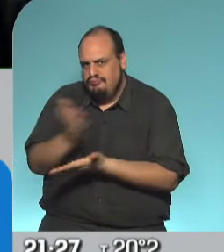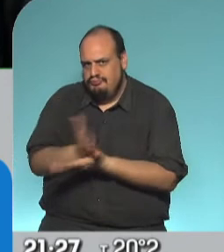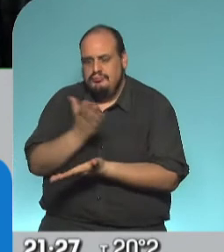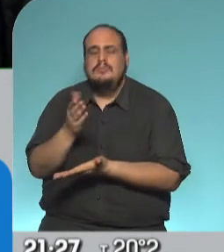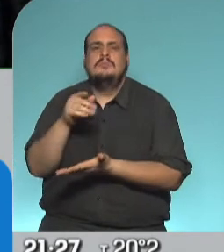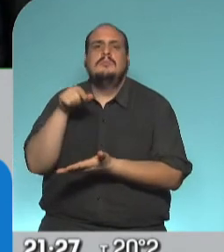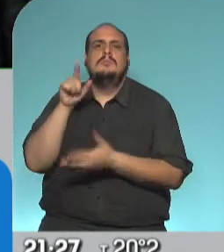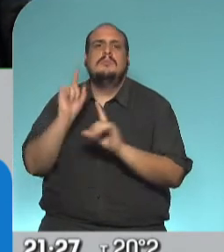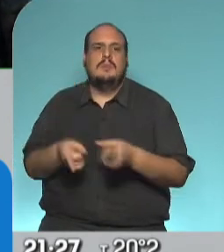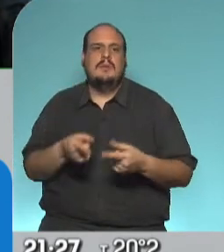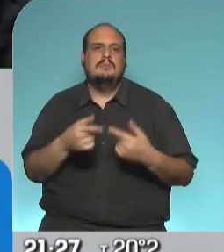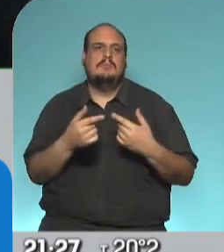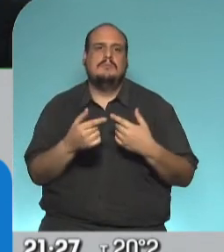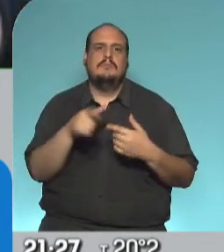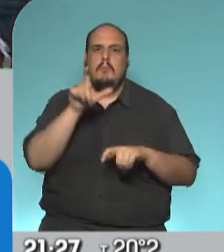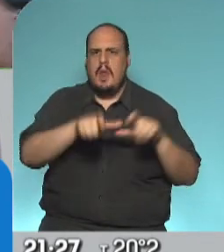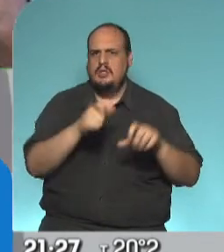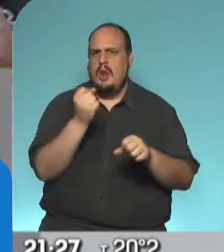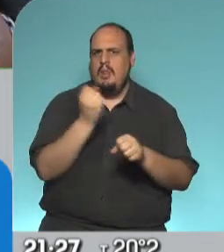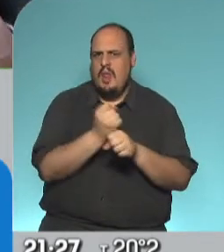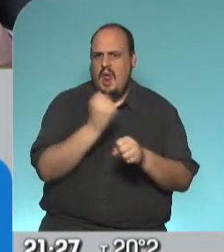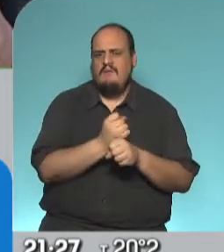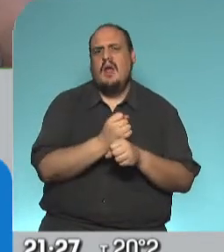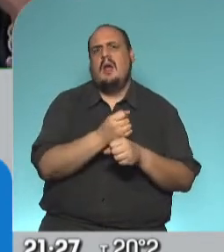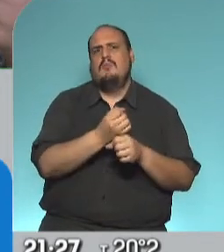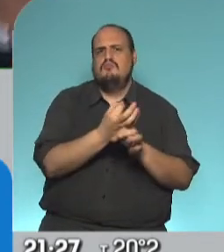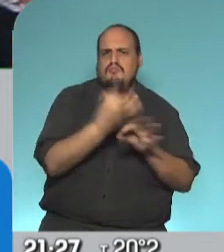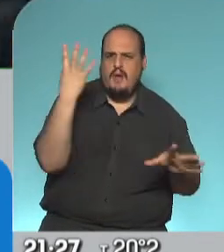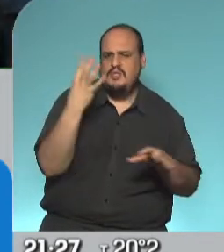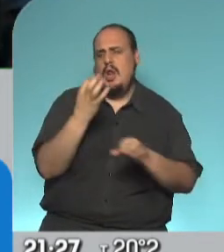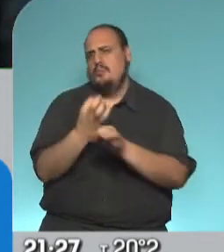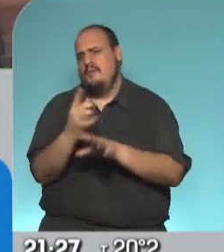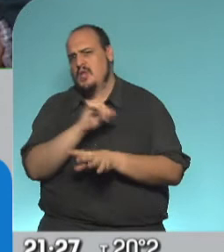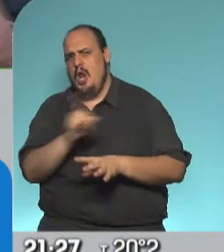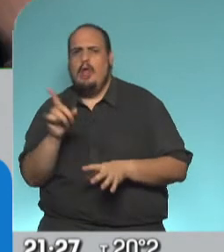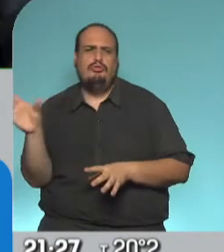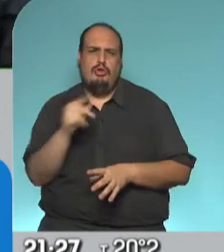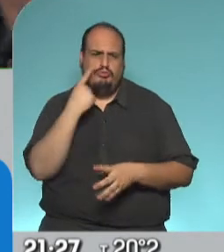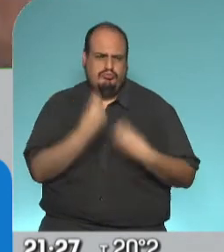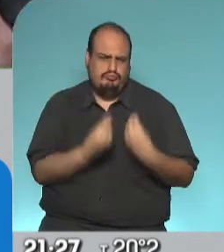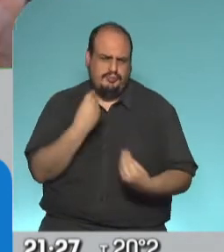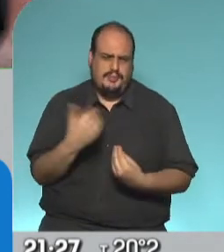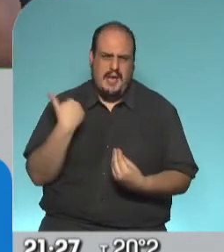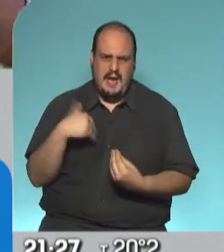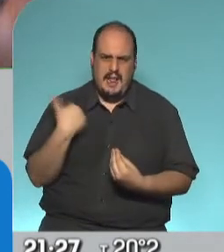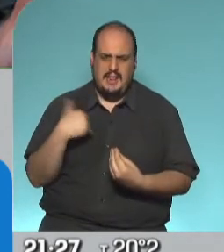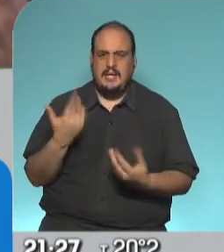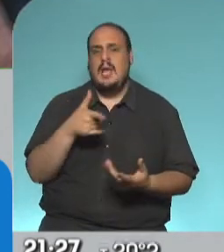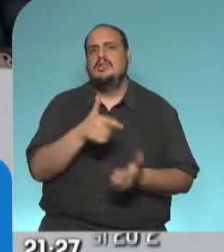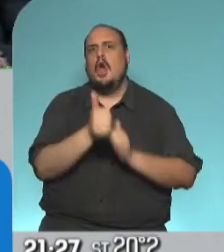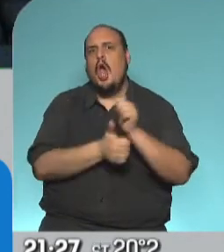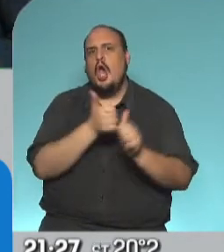realidad toma mano de obra calificada y no calificada, o sea que digamos es una